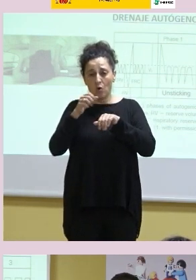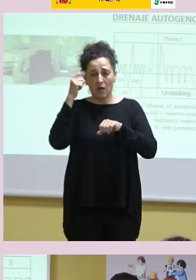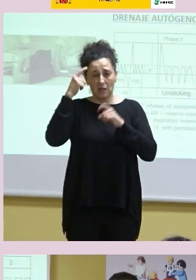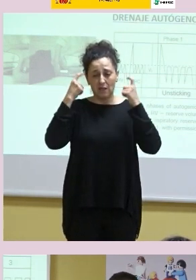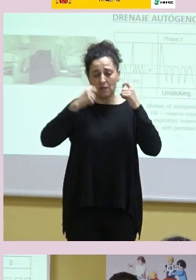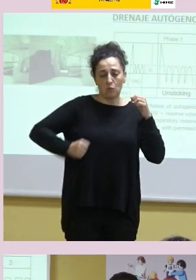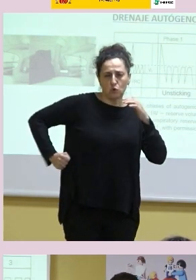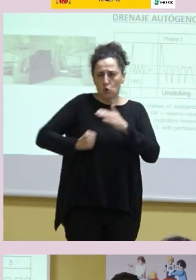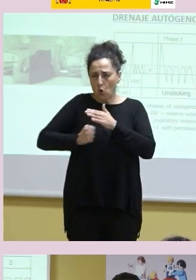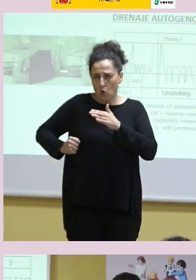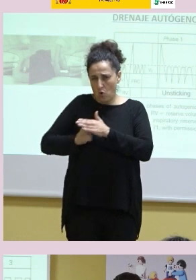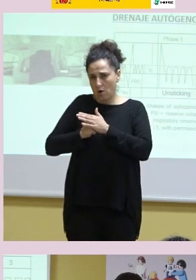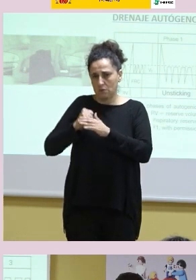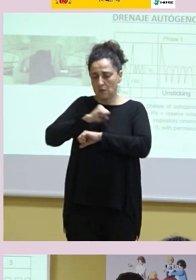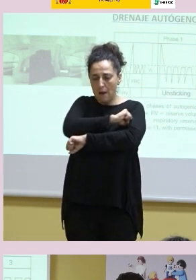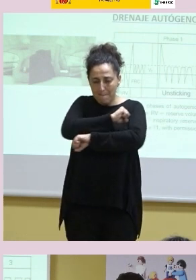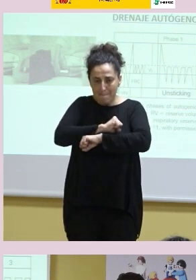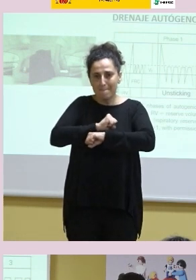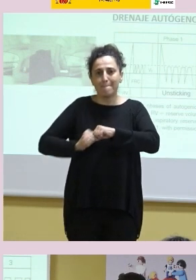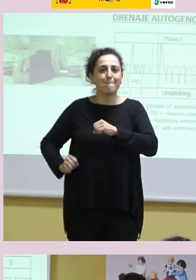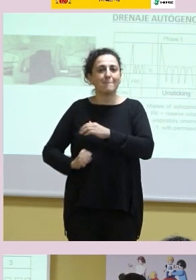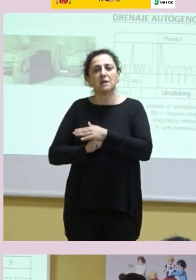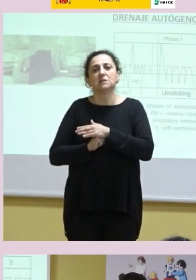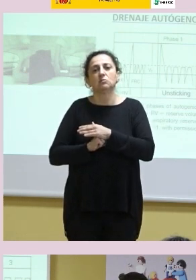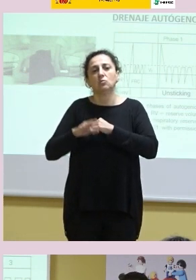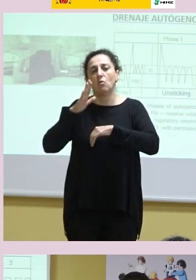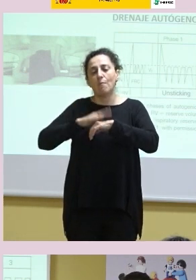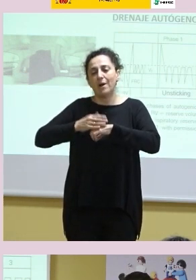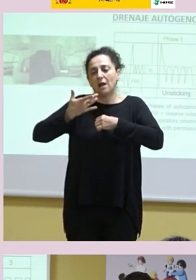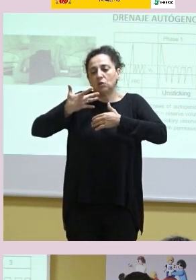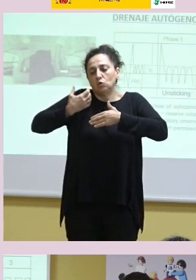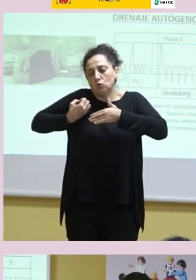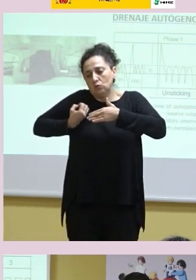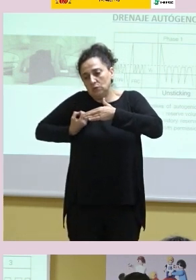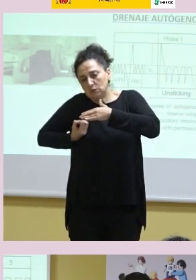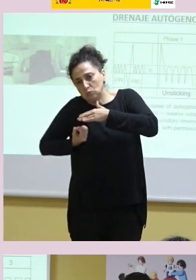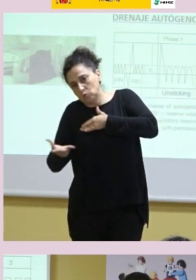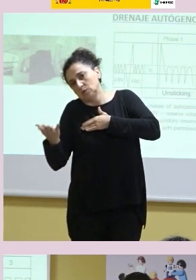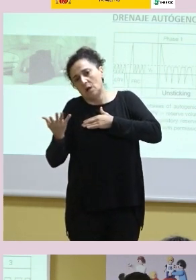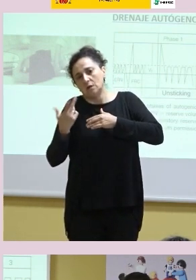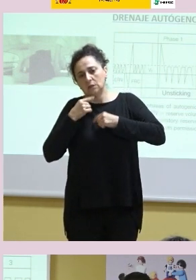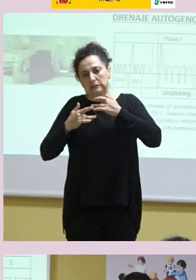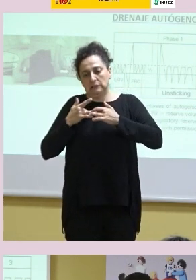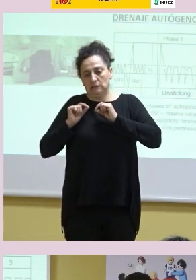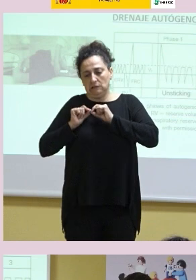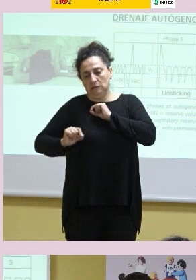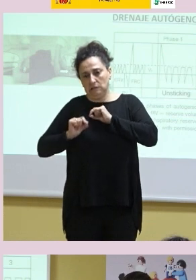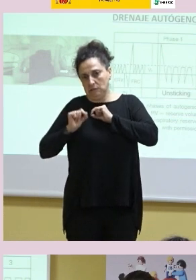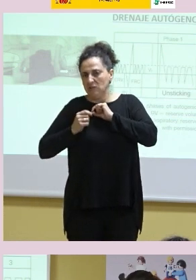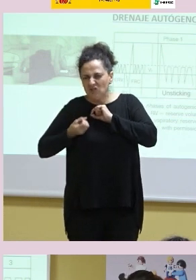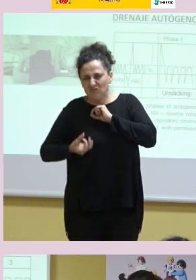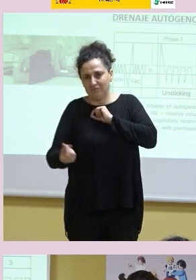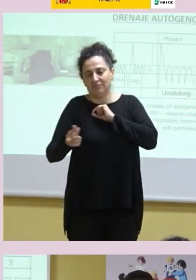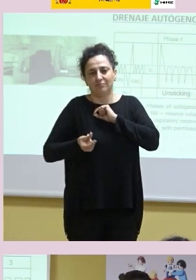pulmón para expulsar con la expiración todas las secreciones que podamos. La técnica con este paciente